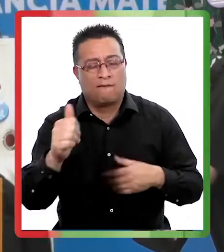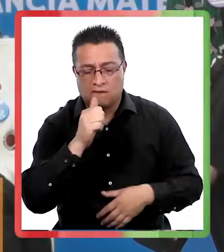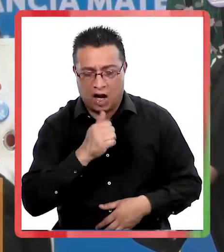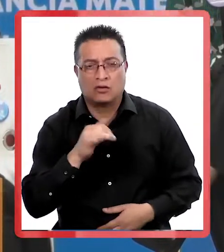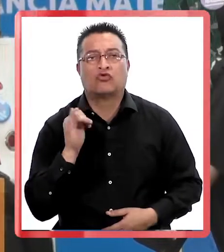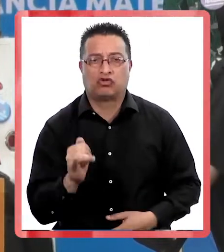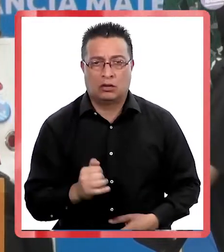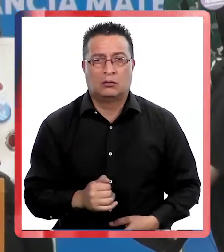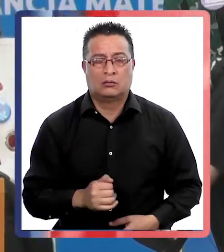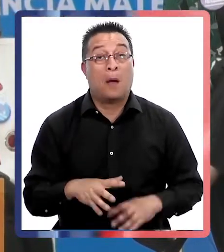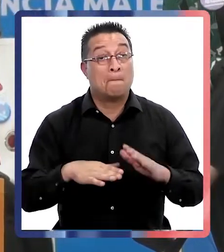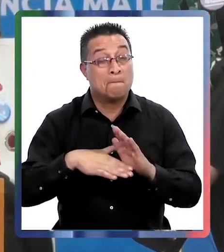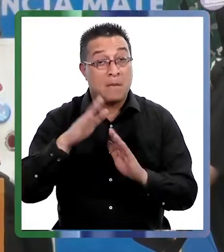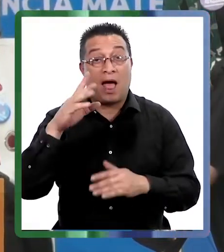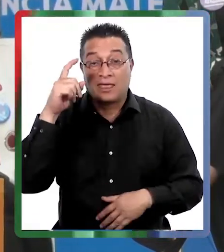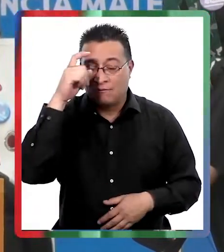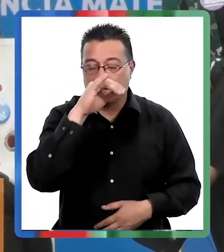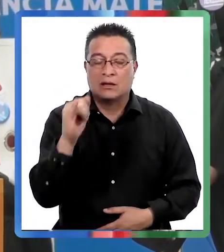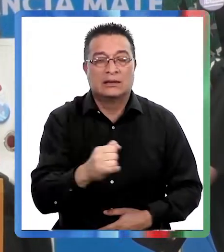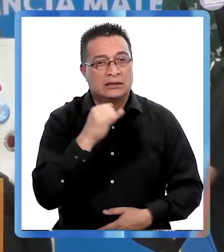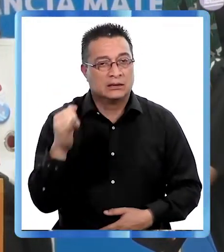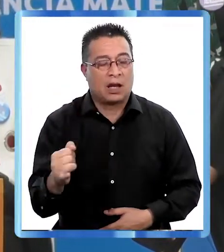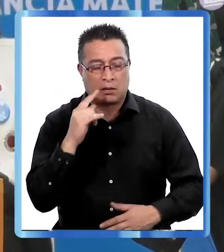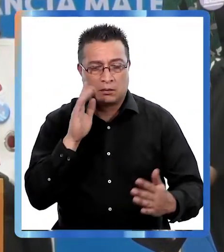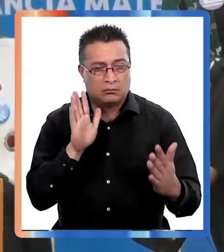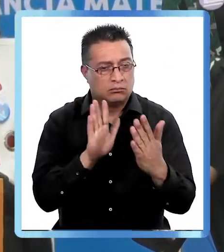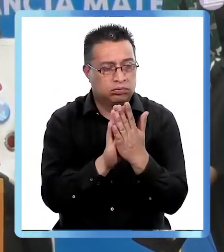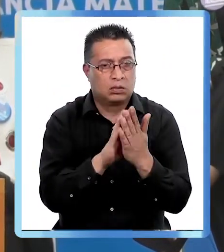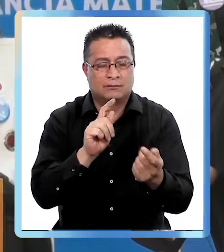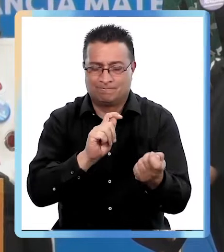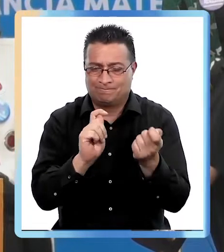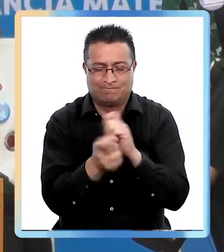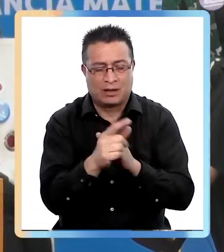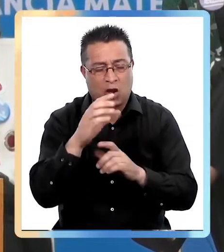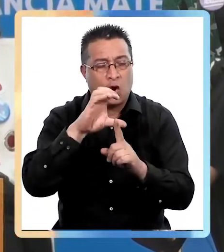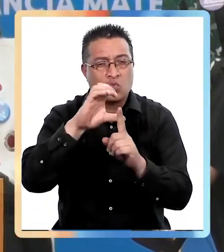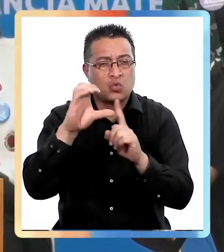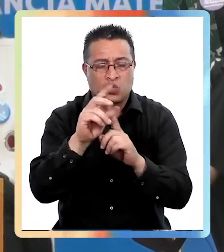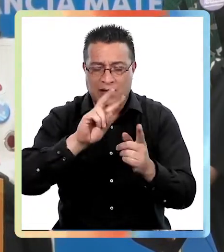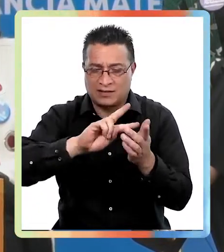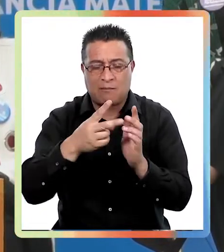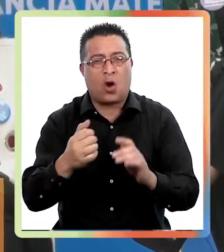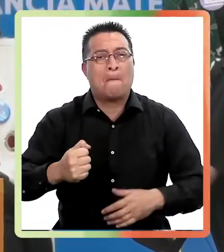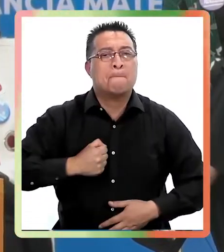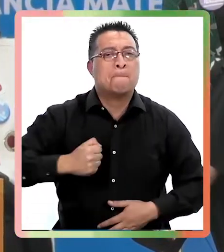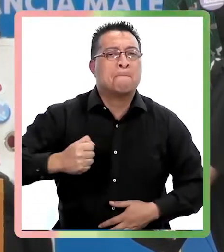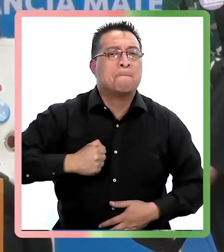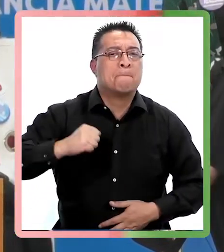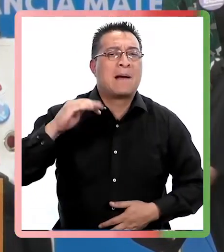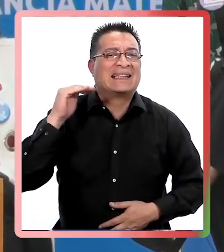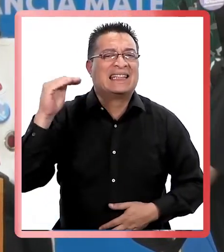recorrer. Lo más difícil siempre ha sido enfrentar y remover esos resabios culturales y